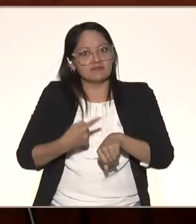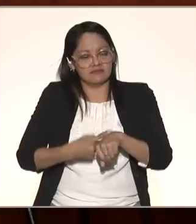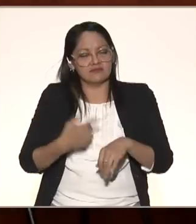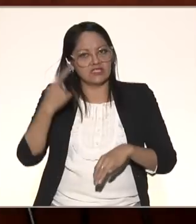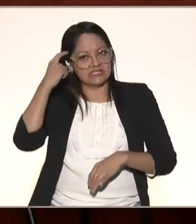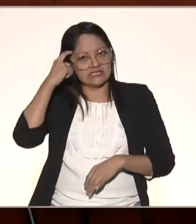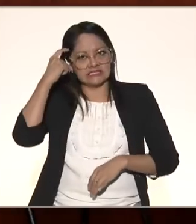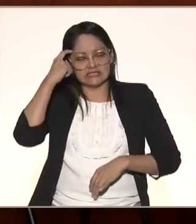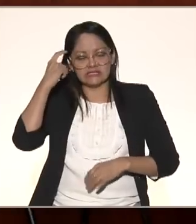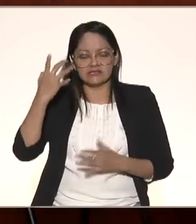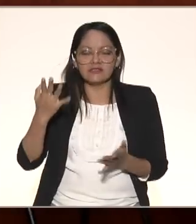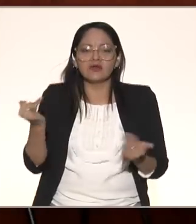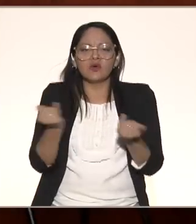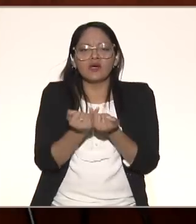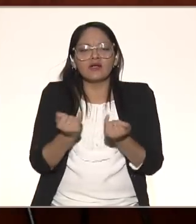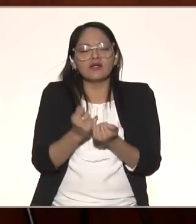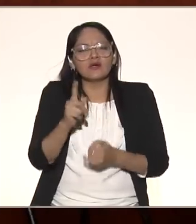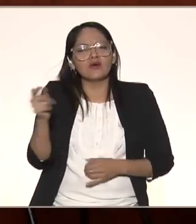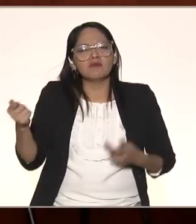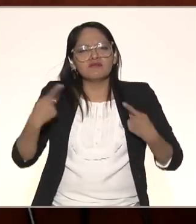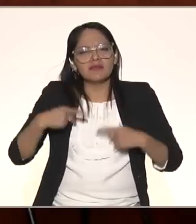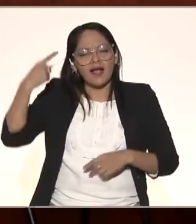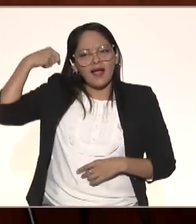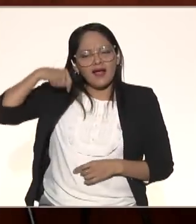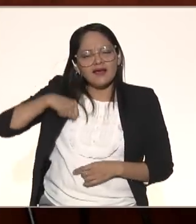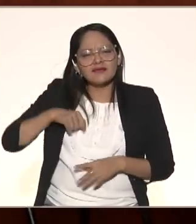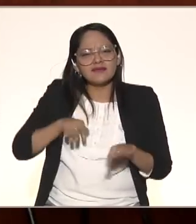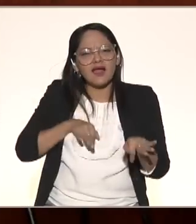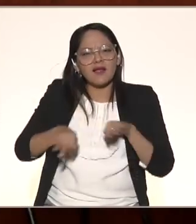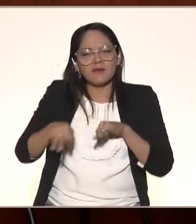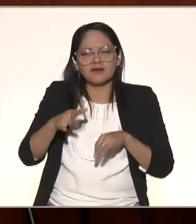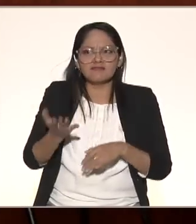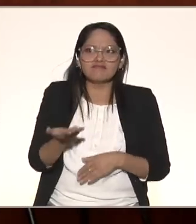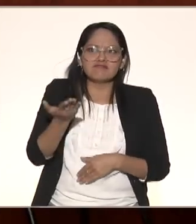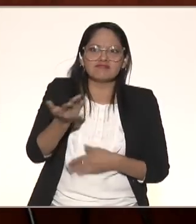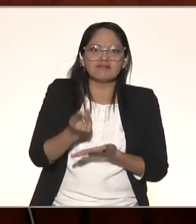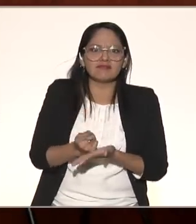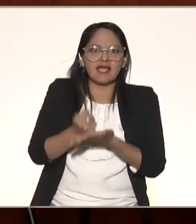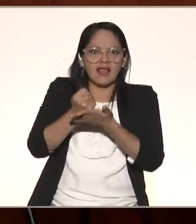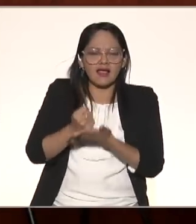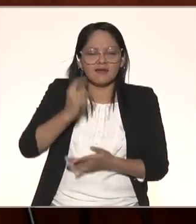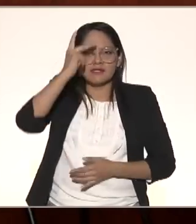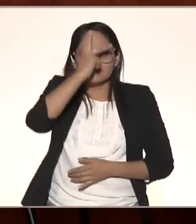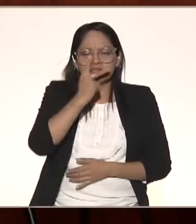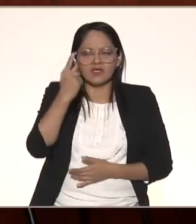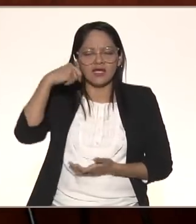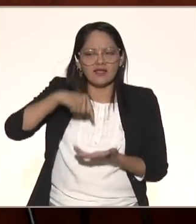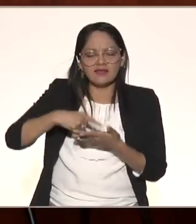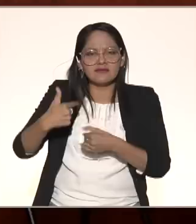personas que requieren mucho trabajo interno, ¿no? Y salir a buscar ayuda y entender que algo les pasó.